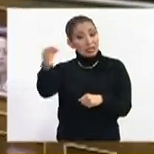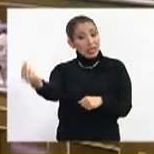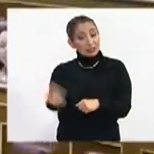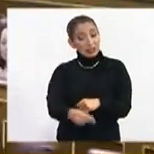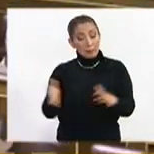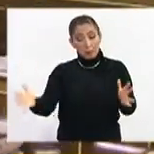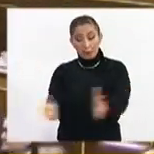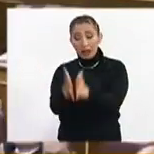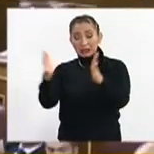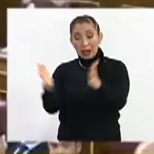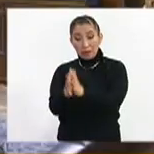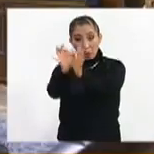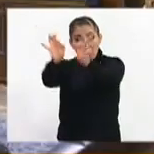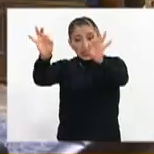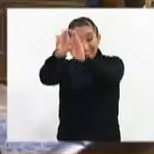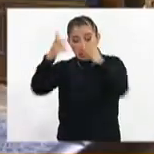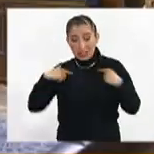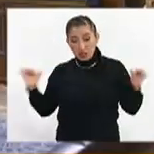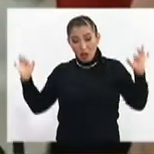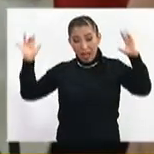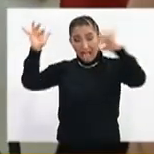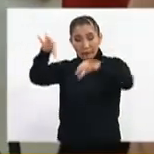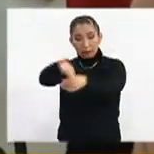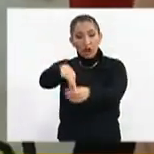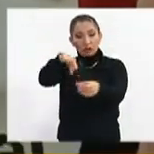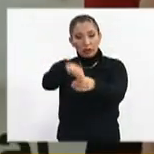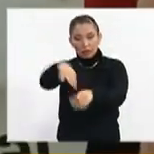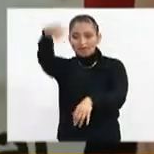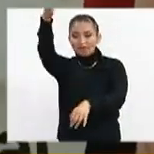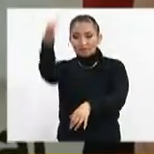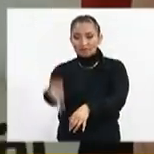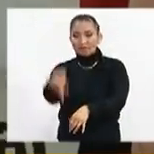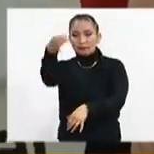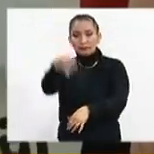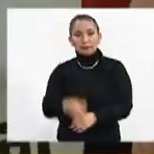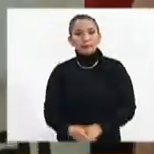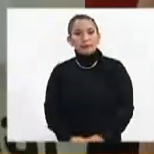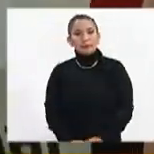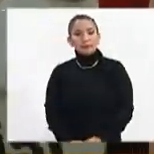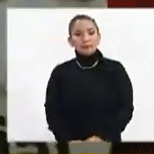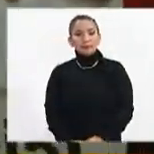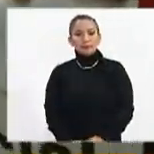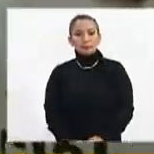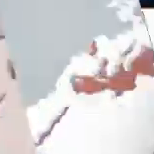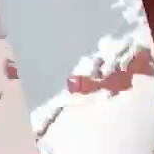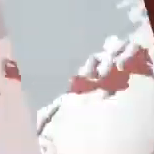necesita una participación significativa para que el voto sea considerado representativo.